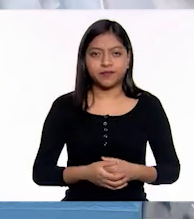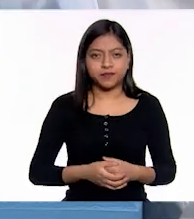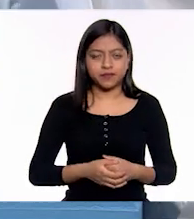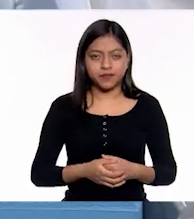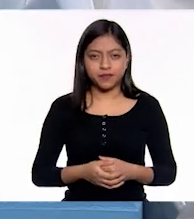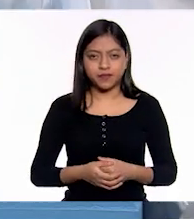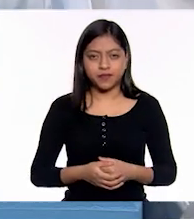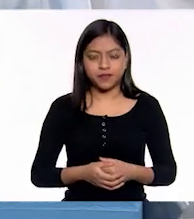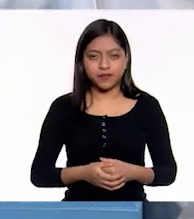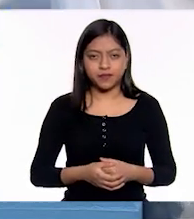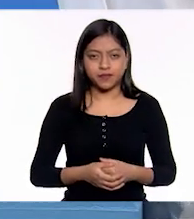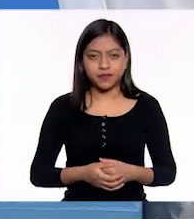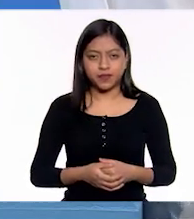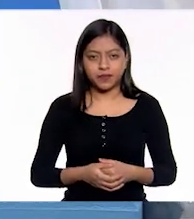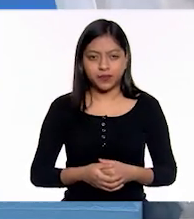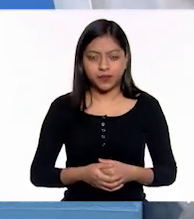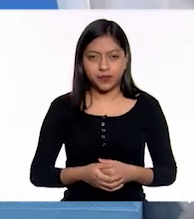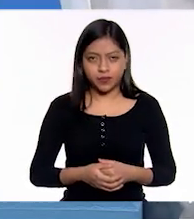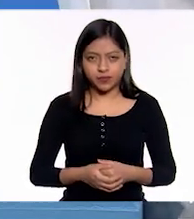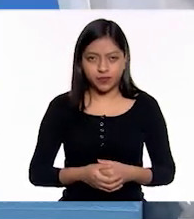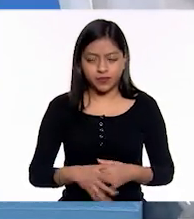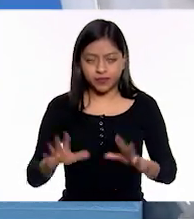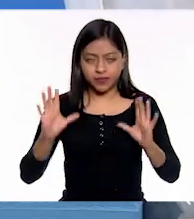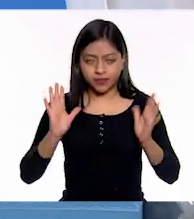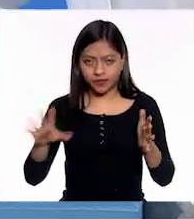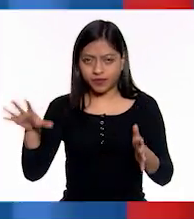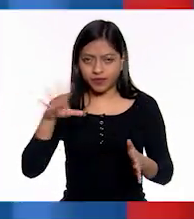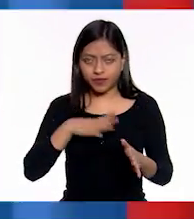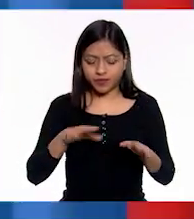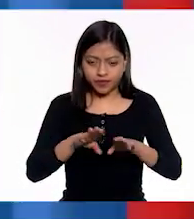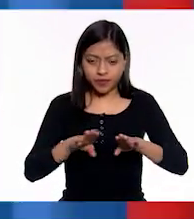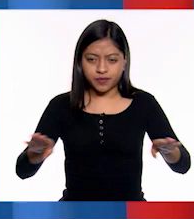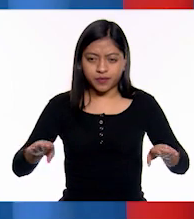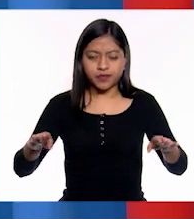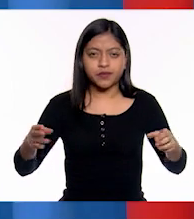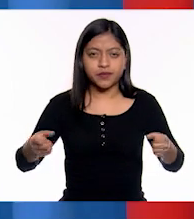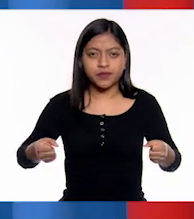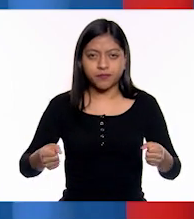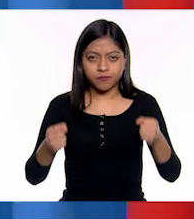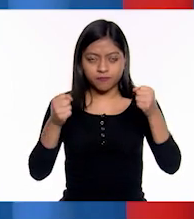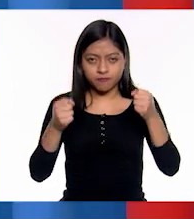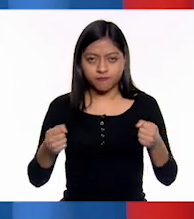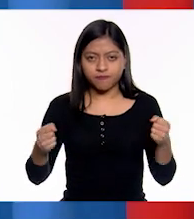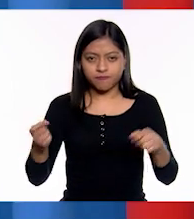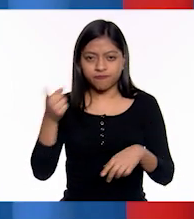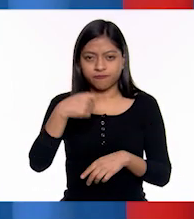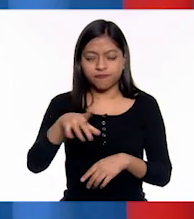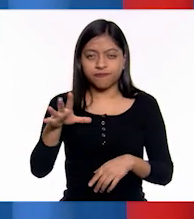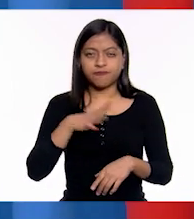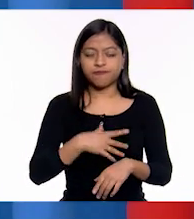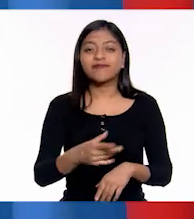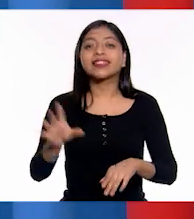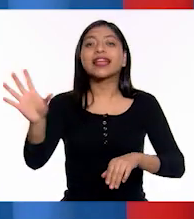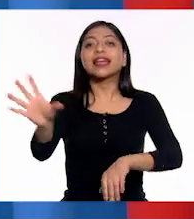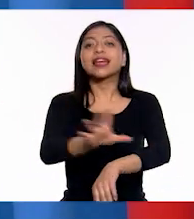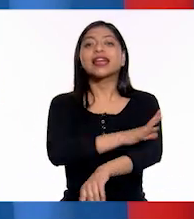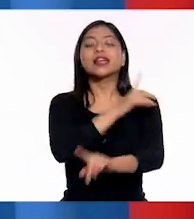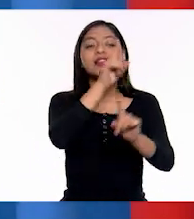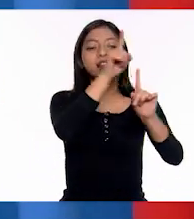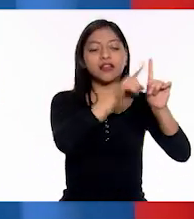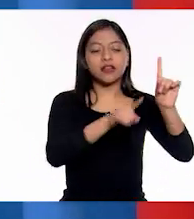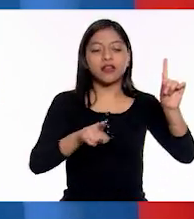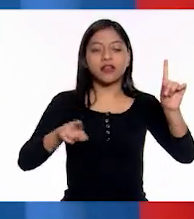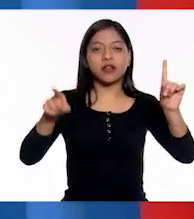ajá. Pero ya que tengamos la base para el columpio, vamos a hacer nuestro circuito, ajá. Vamos a necesitar